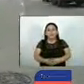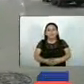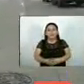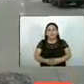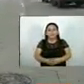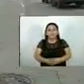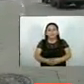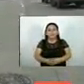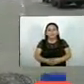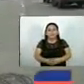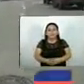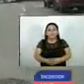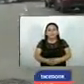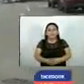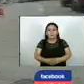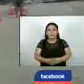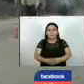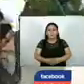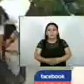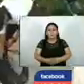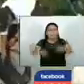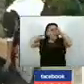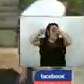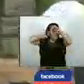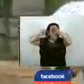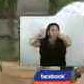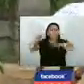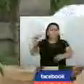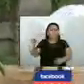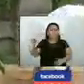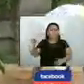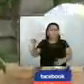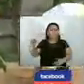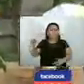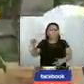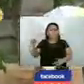Con imágenes de Carlos Klee, Moisés Bonilla.